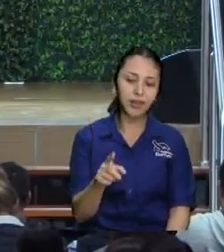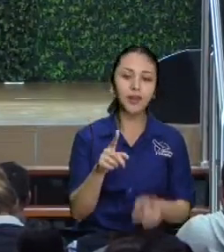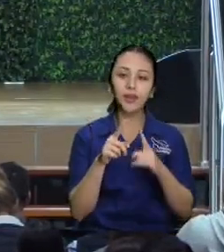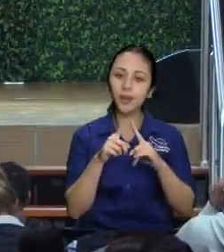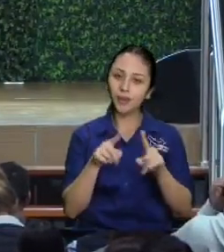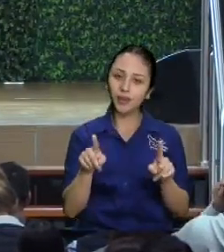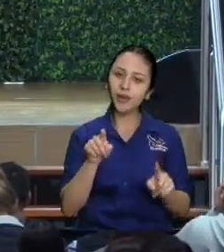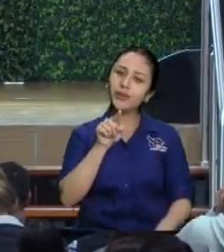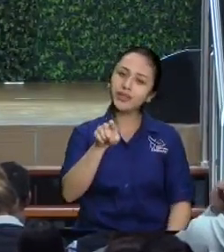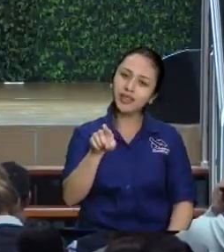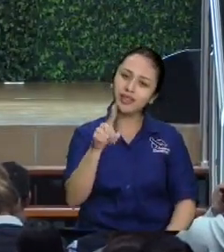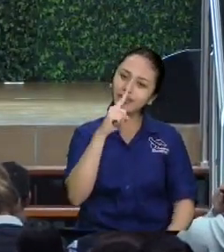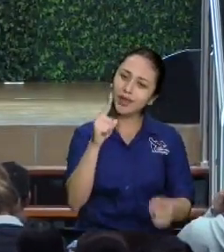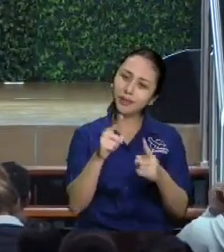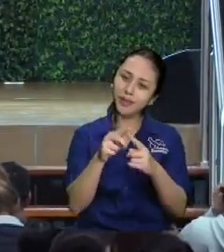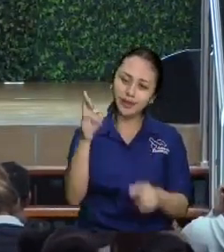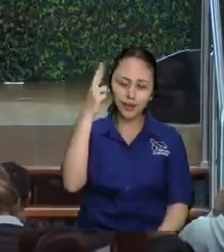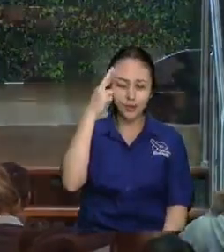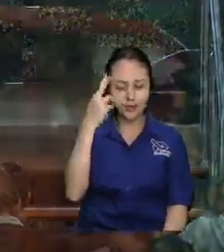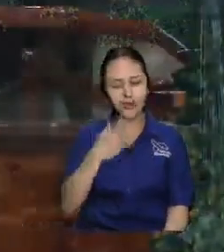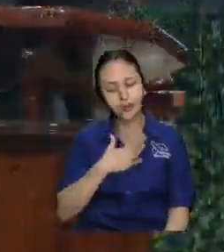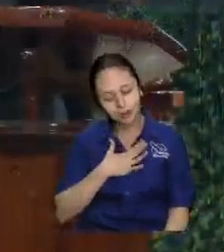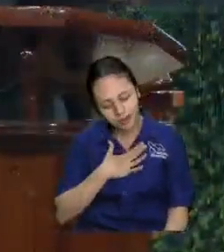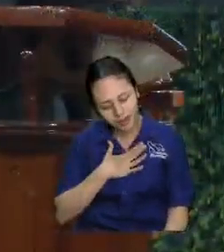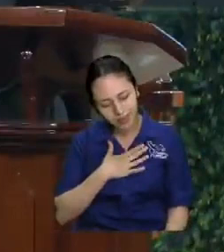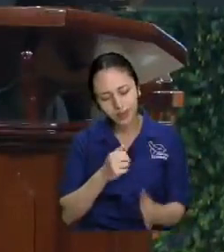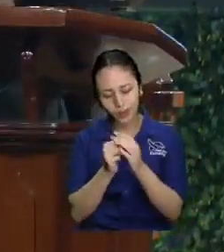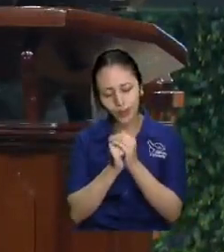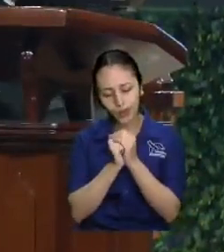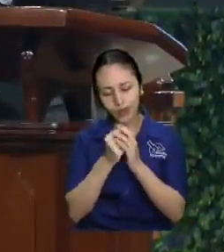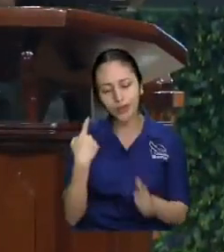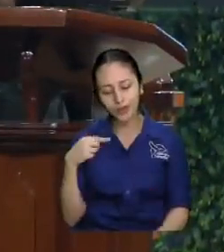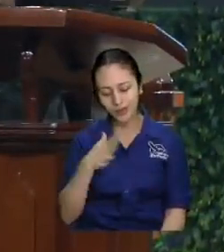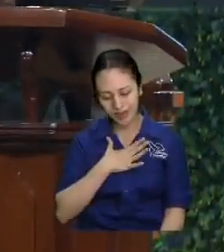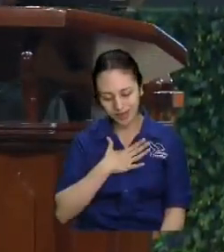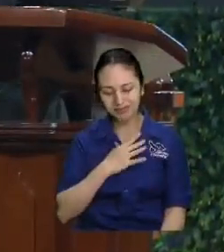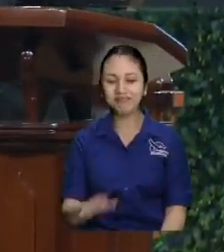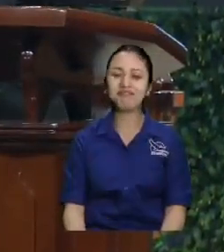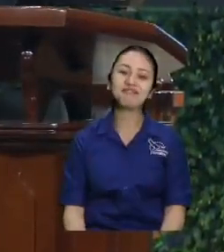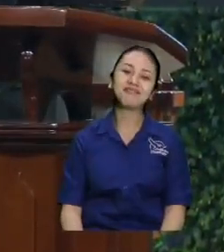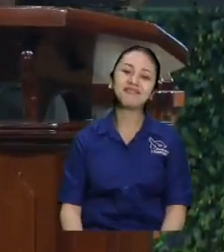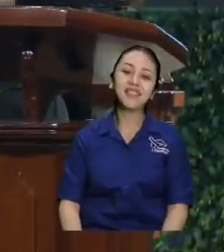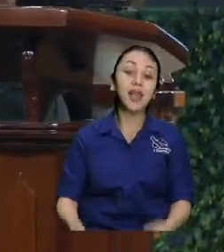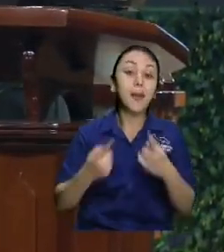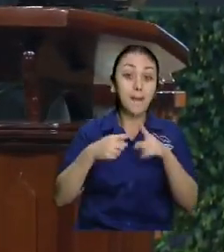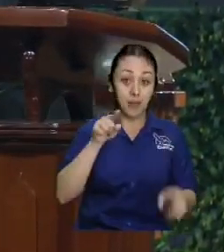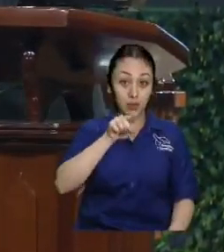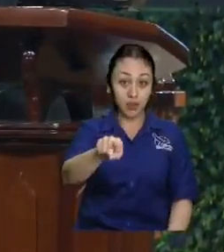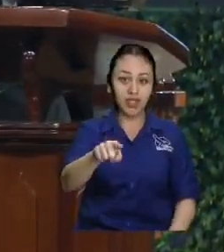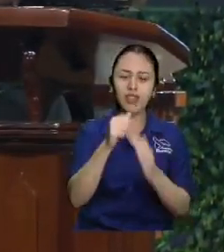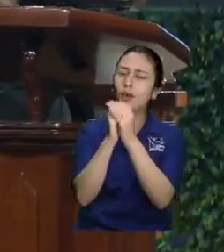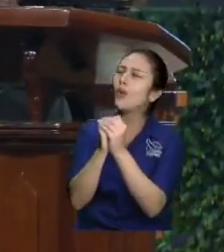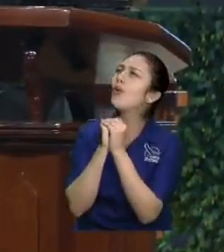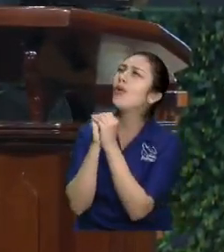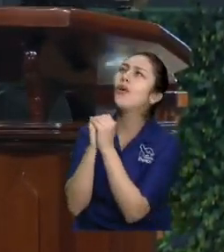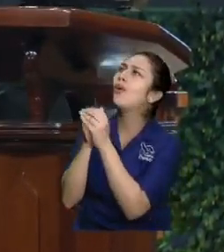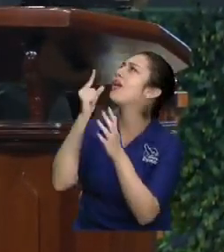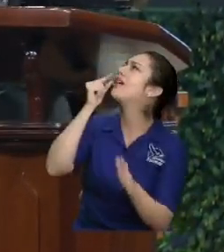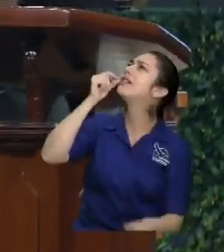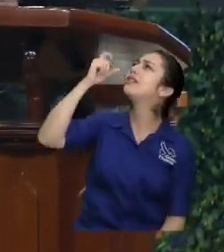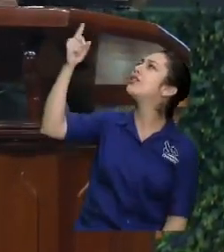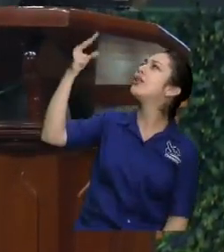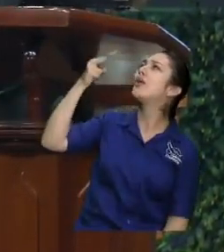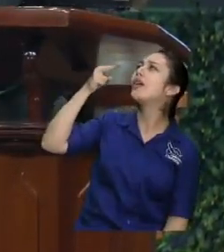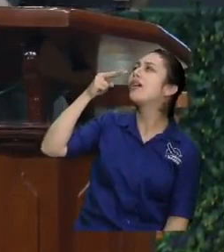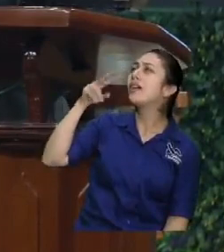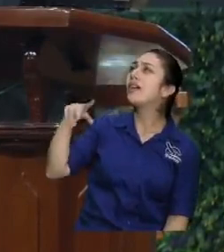ahí se recuerda de mí también, hombre, ¿verdad? Pero está ahí orando, Señor, permite, y mira que mi hijo, que no